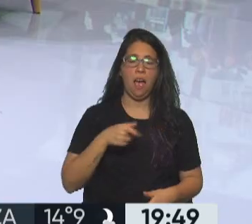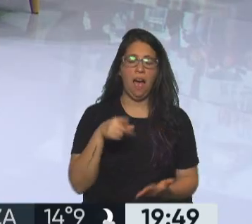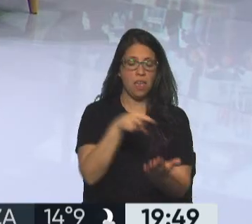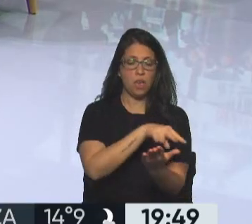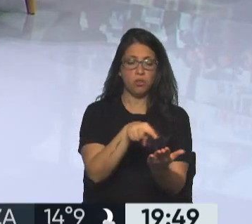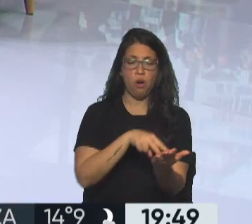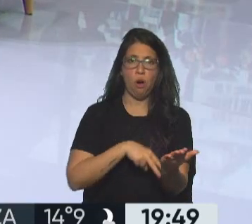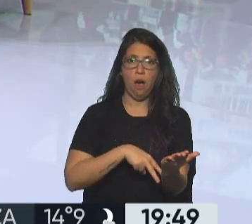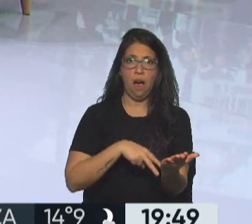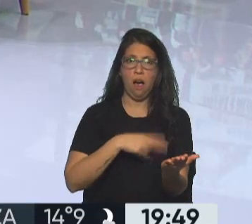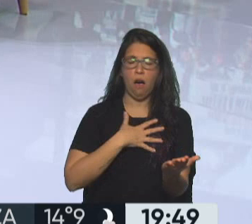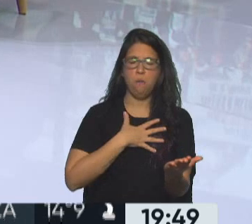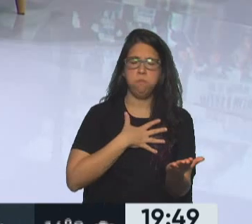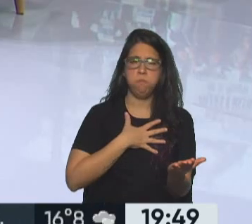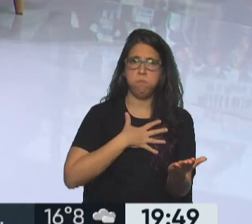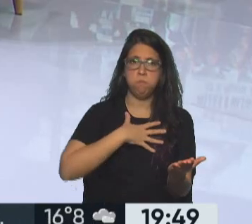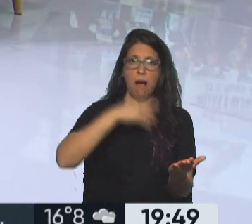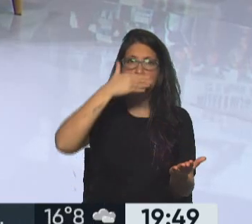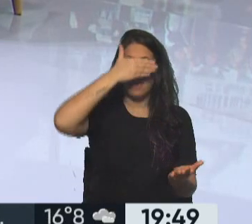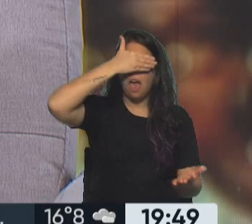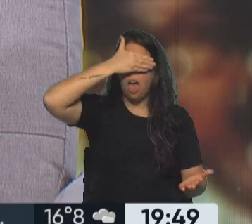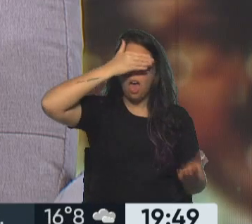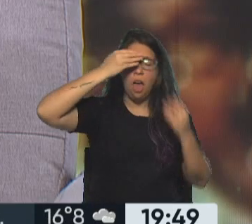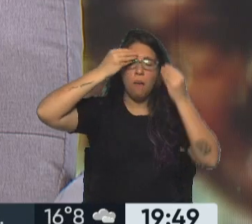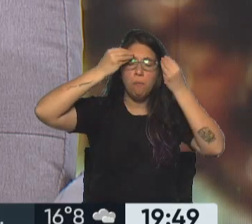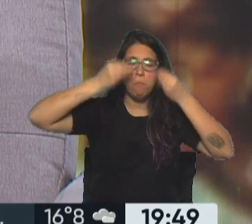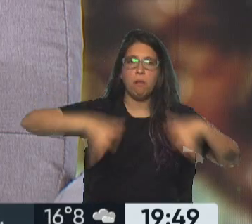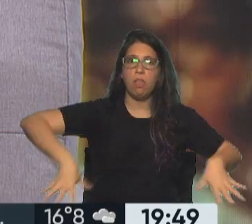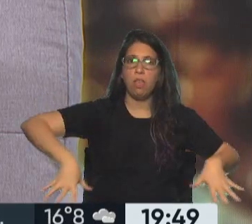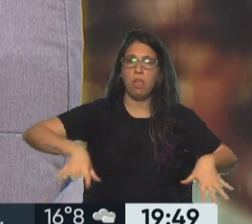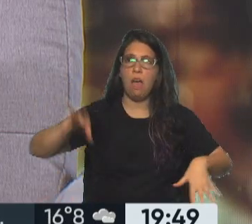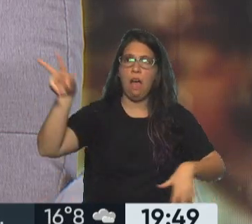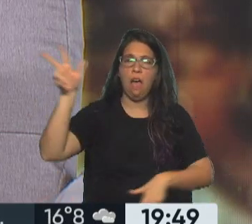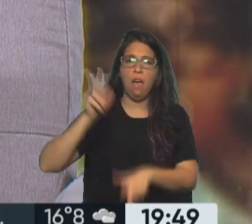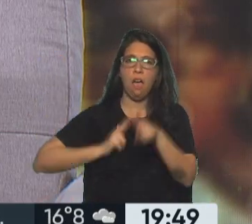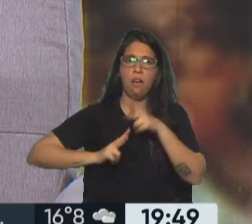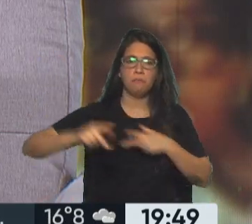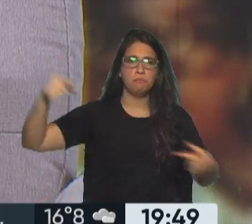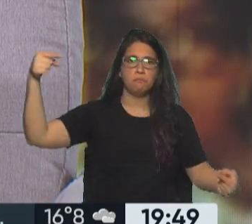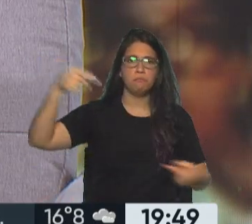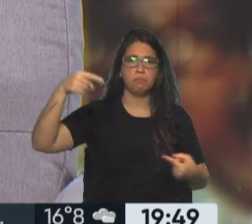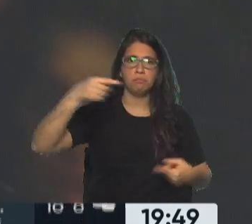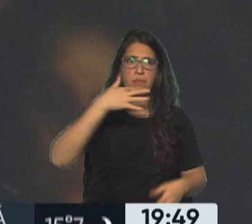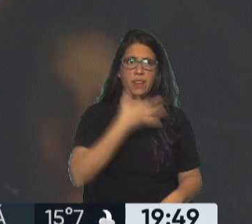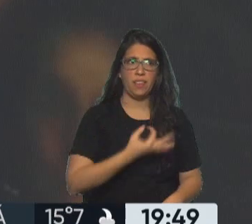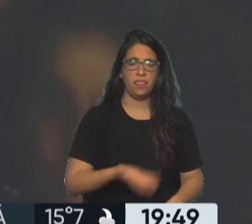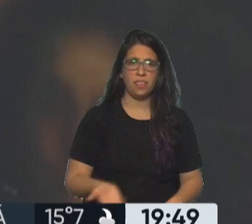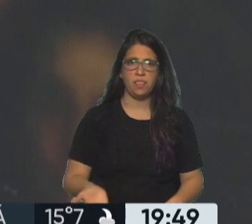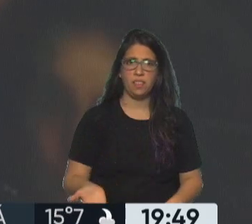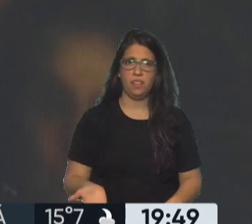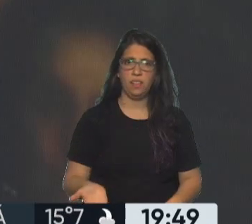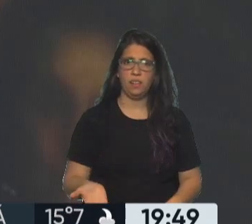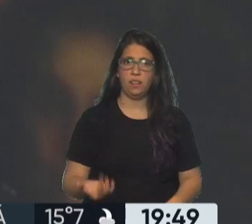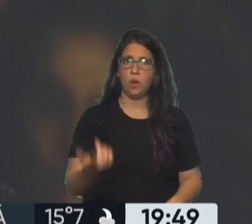como una caída del velo, ¿no? Y empezar a entender que bueno, que lo que decía mi papá no se correspondía Yo con la realidad. digo, y de pronto un